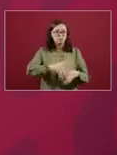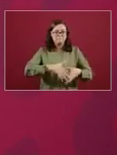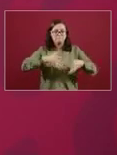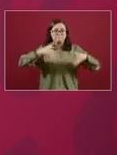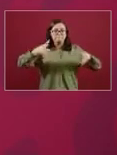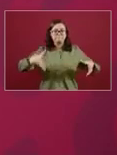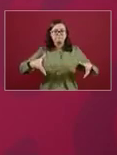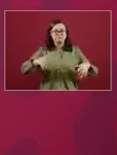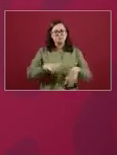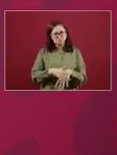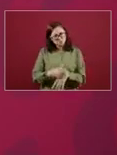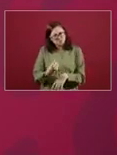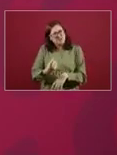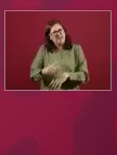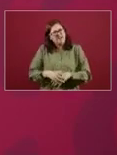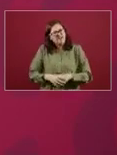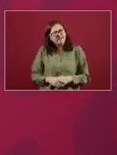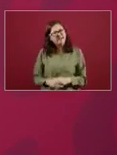¿Por qué?